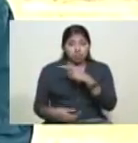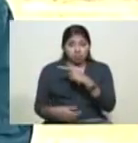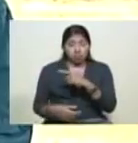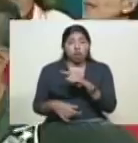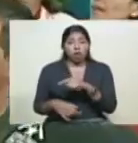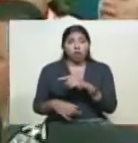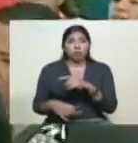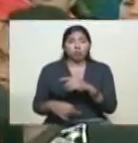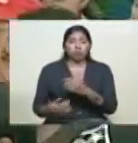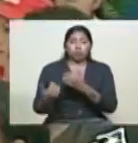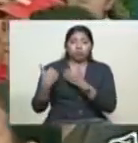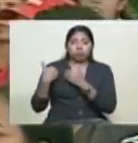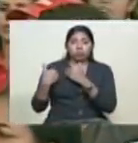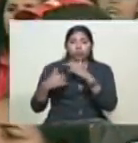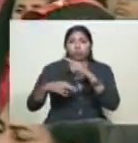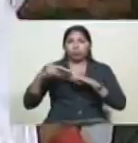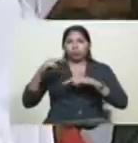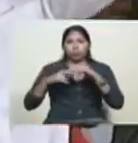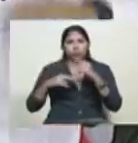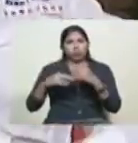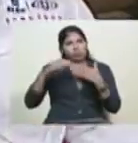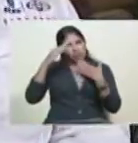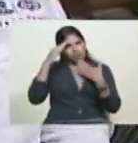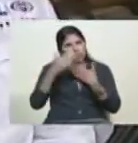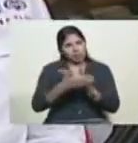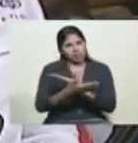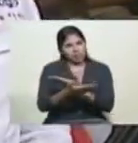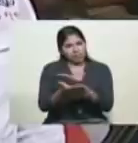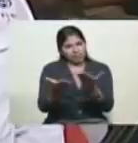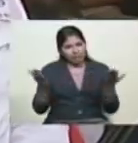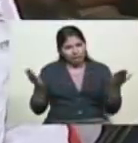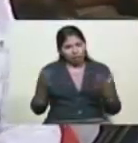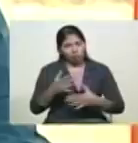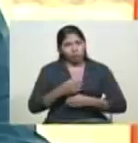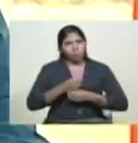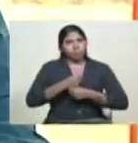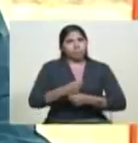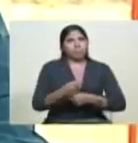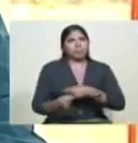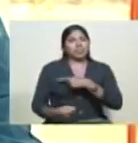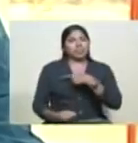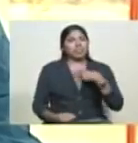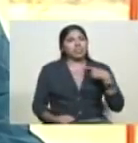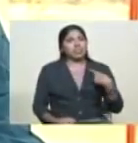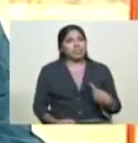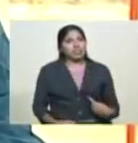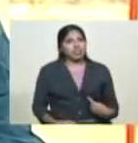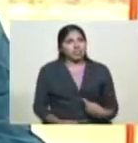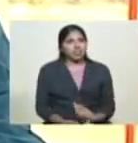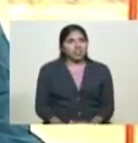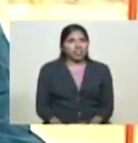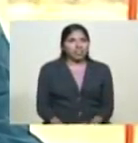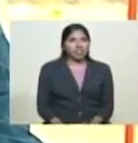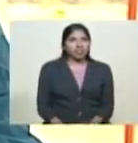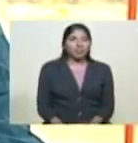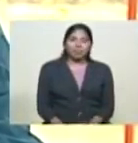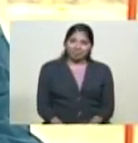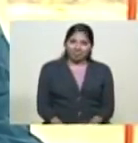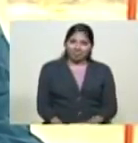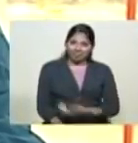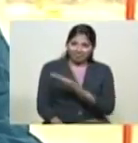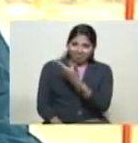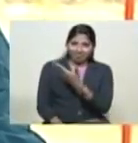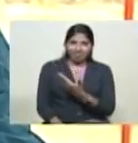construido estas viviendas, nos dé un saludo a nombre de la China popular, la China de Mao Zedong, la China de